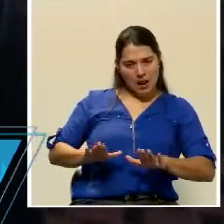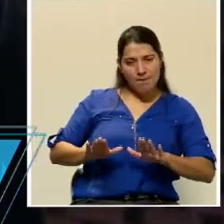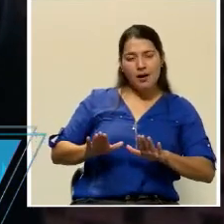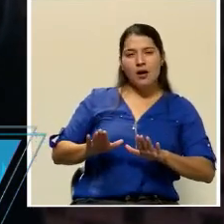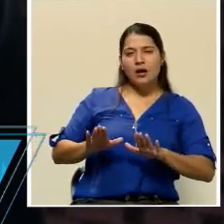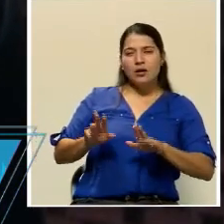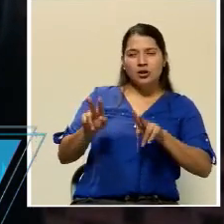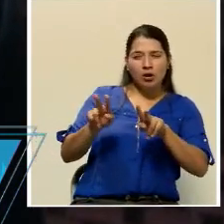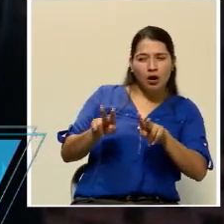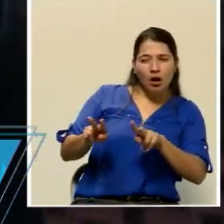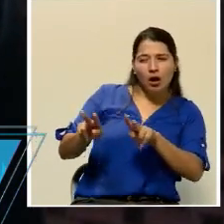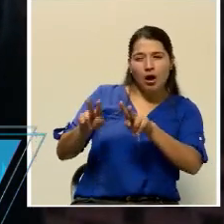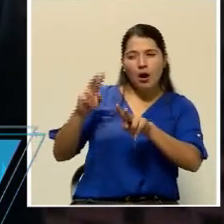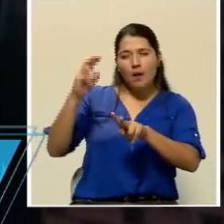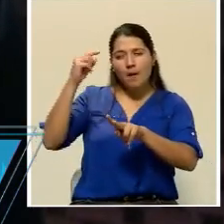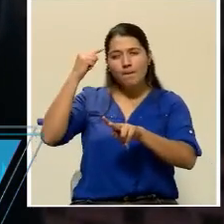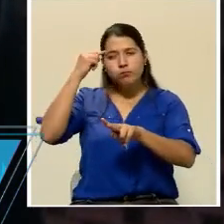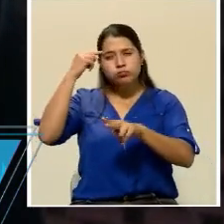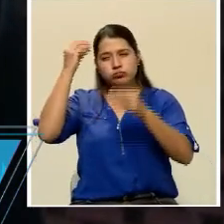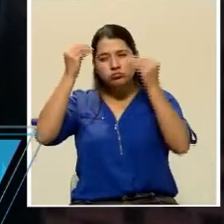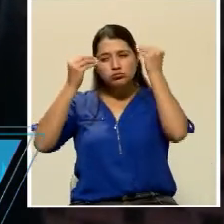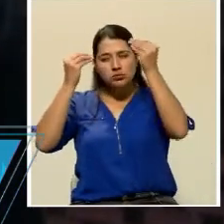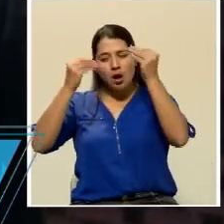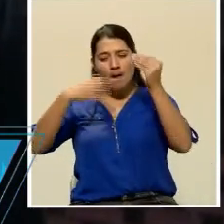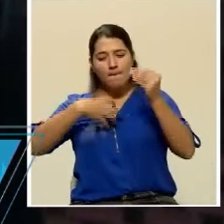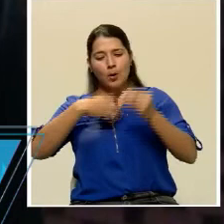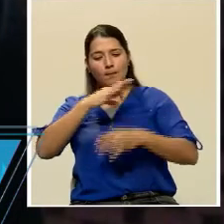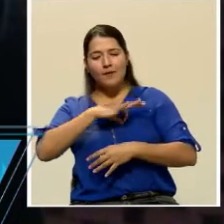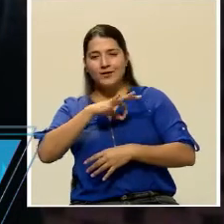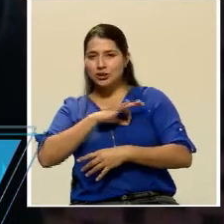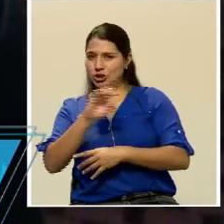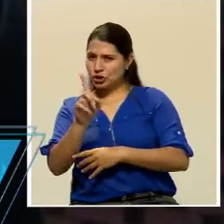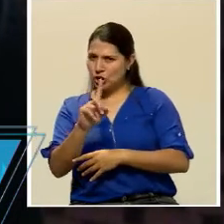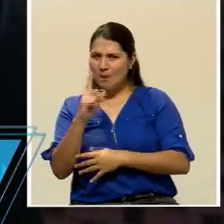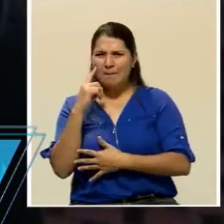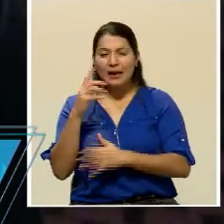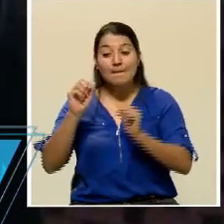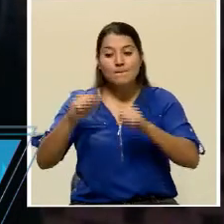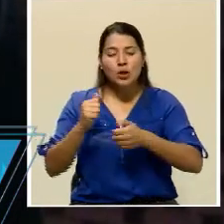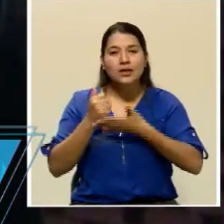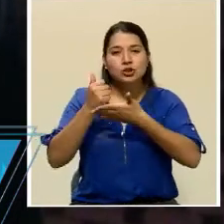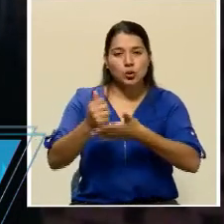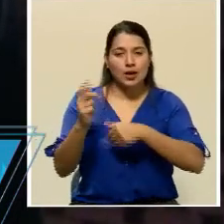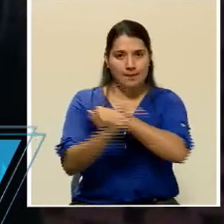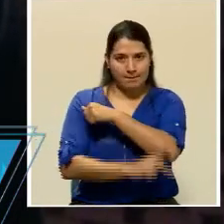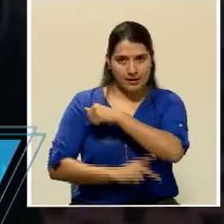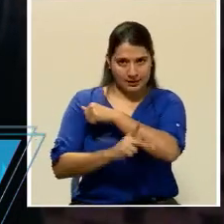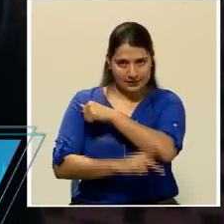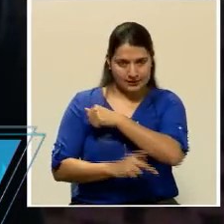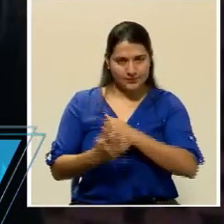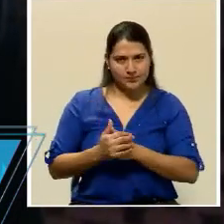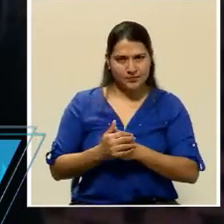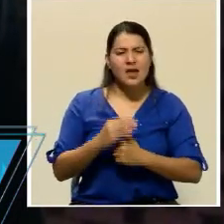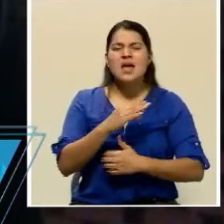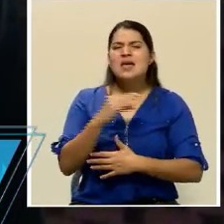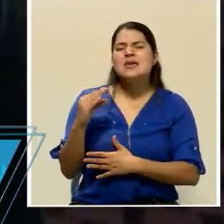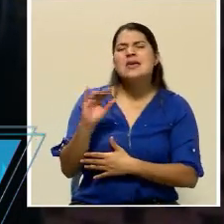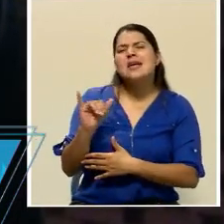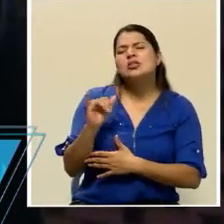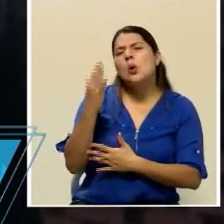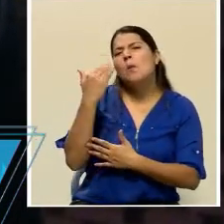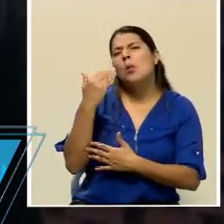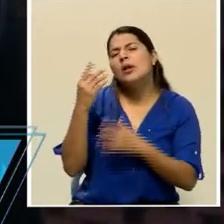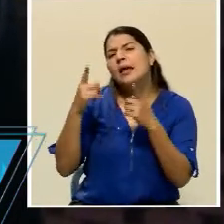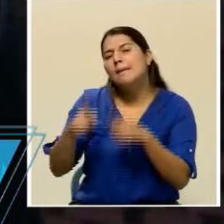cálculos, para aportarle al país. Y eso pasa también por tener la